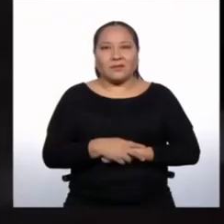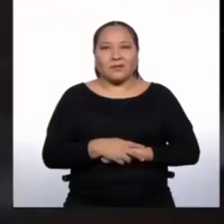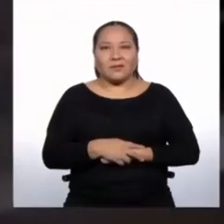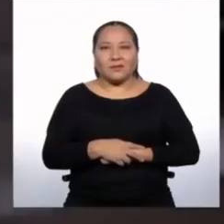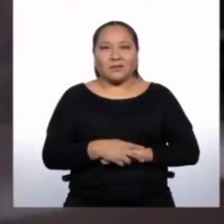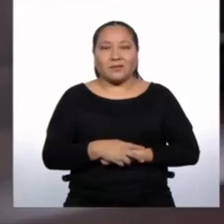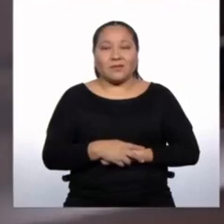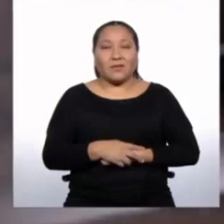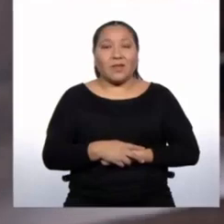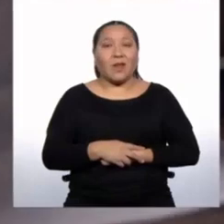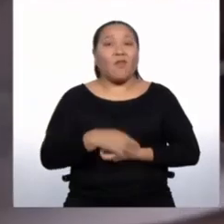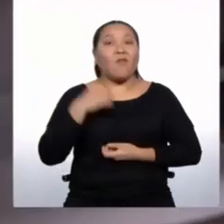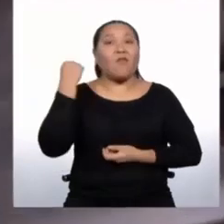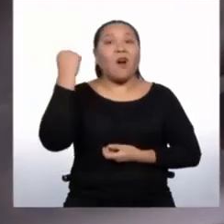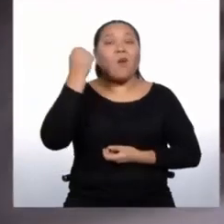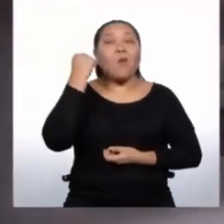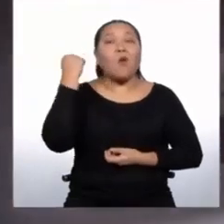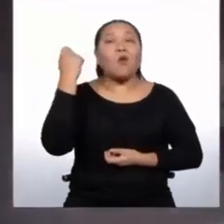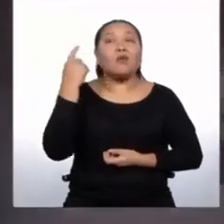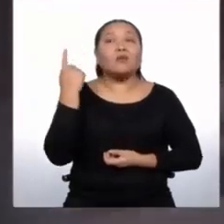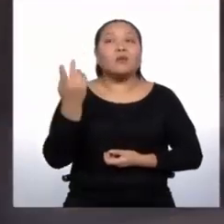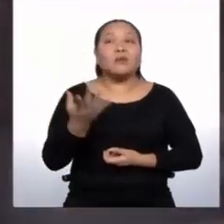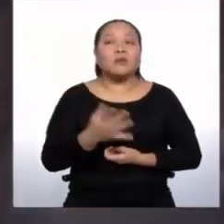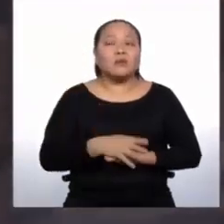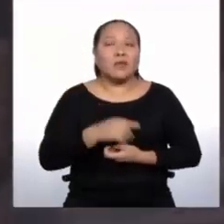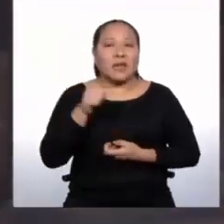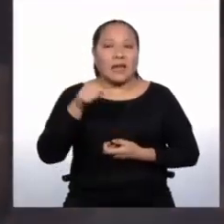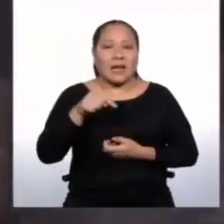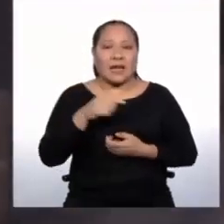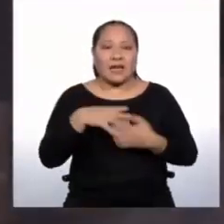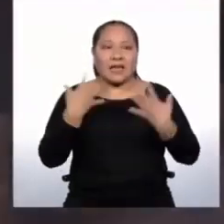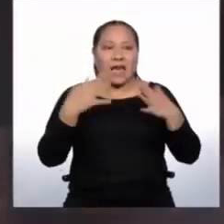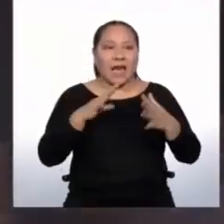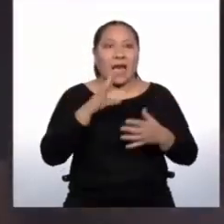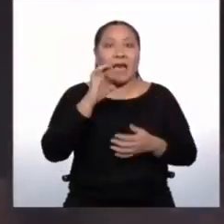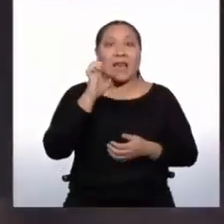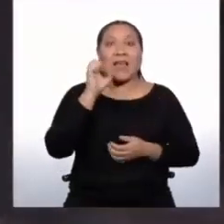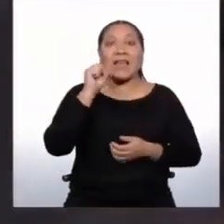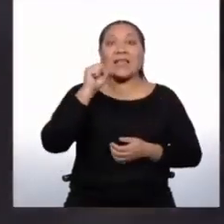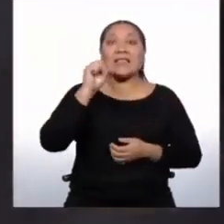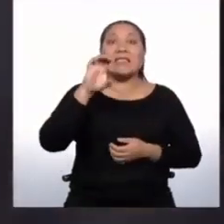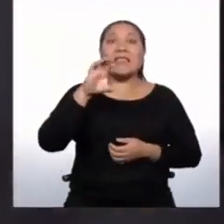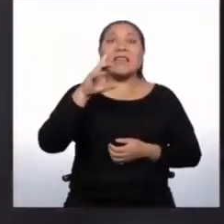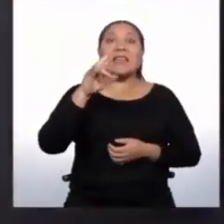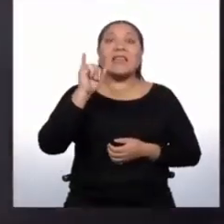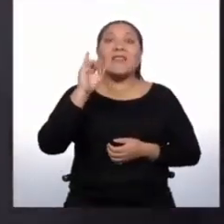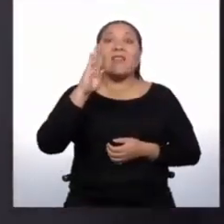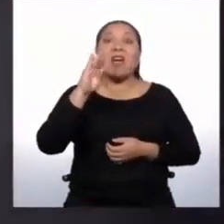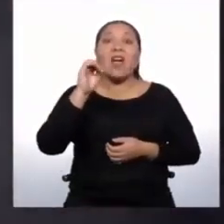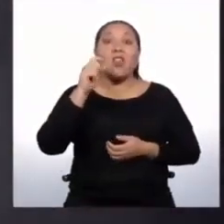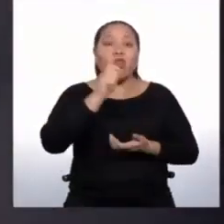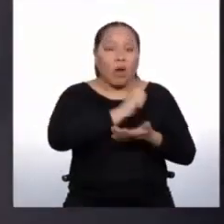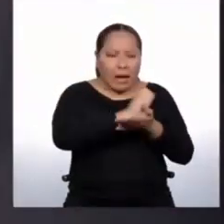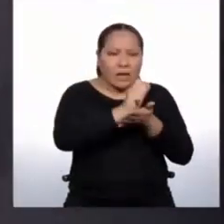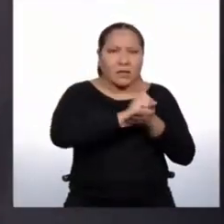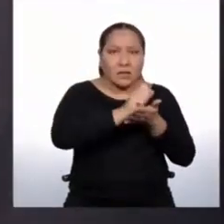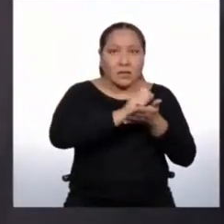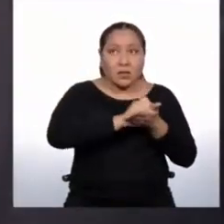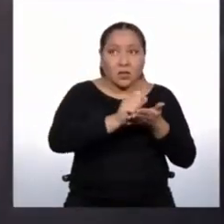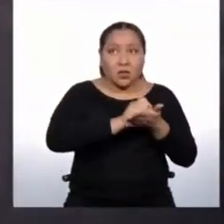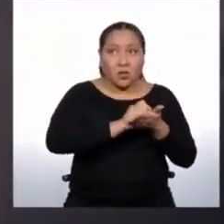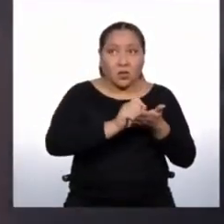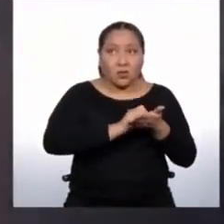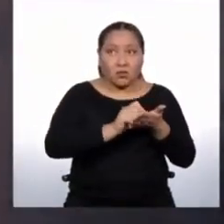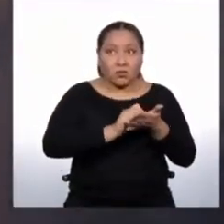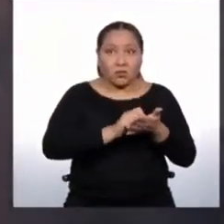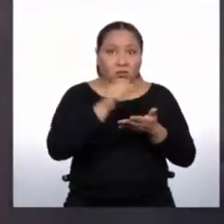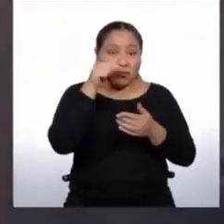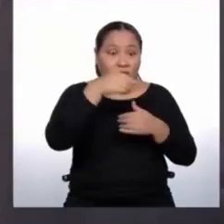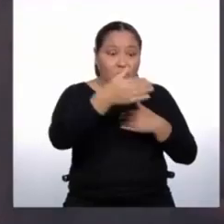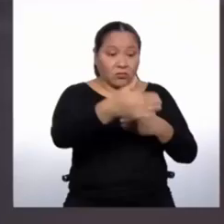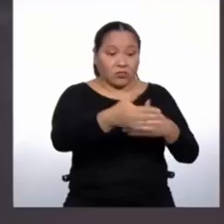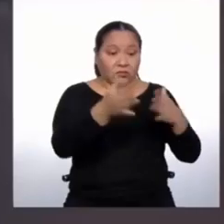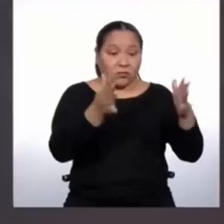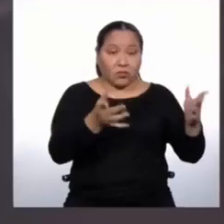Fama es que a tal punto habíase apoderado del escribano, don Dimas de la Tijereta, que si le hubiera venido en antojo al Ser Supremo llamarlo